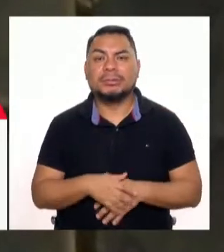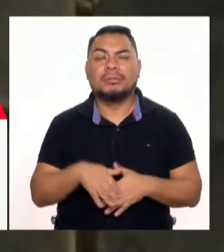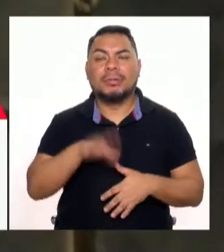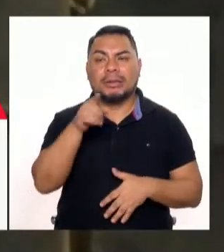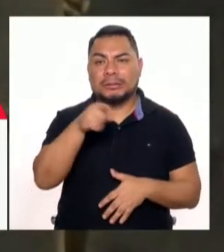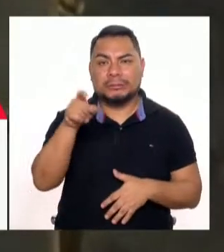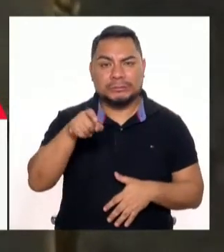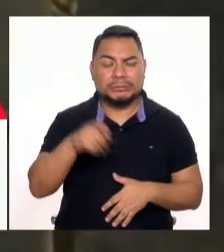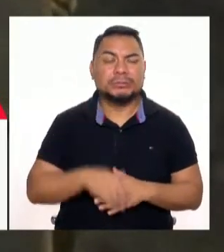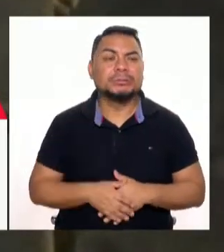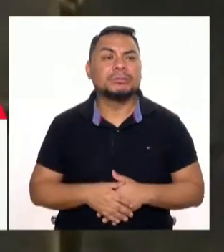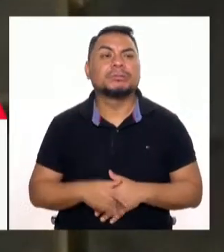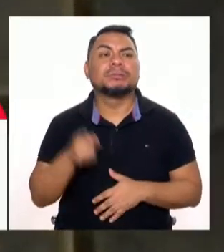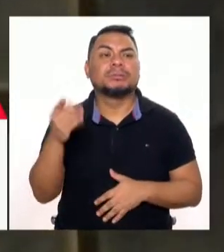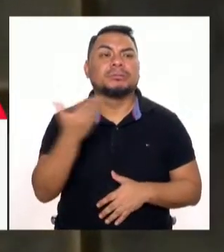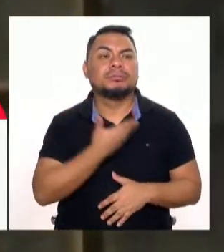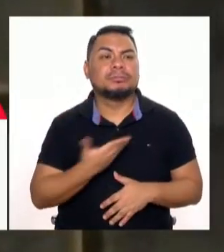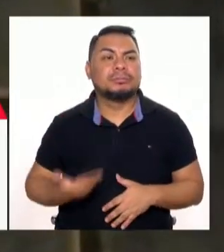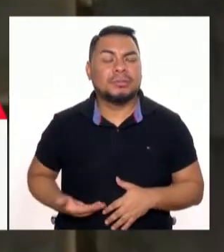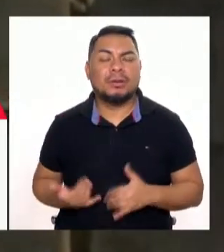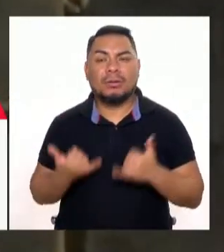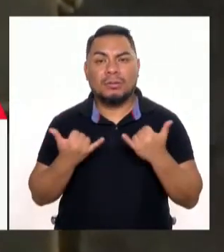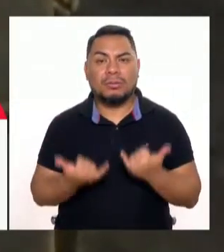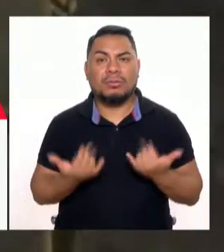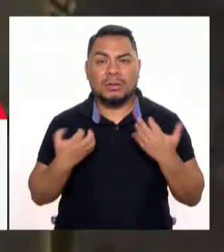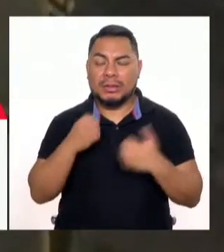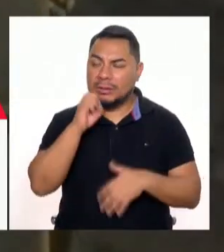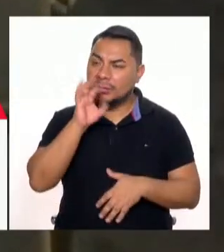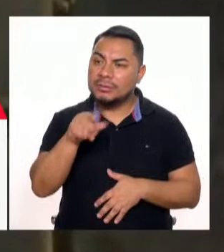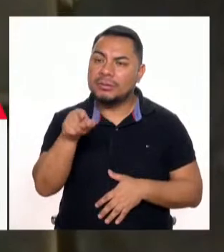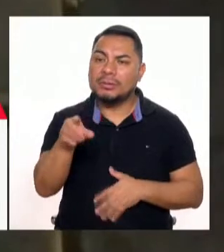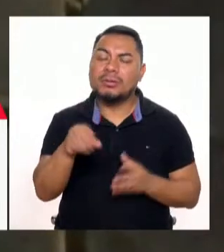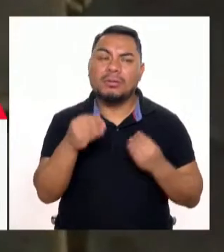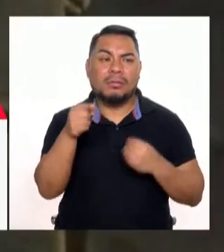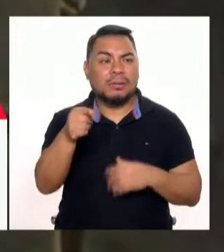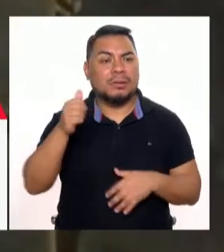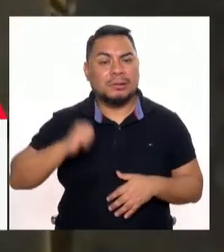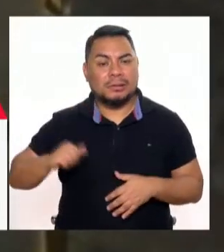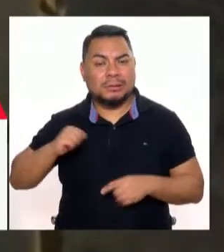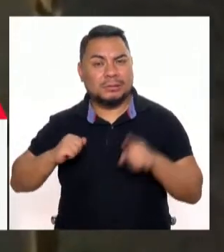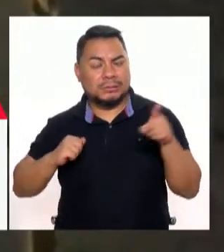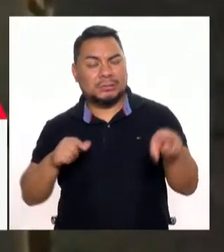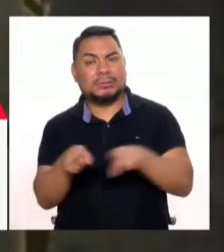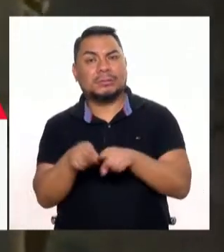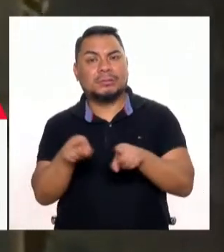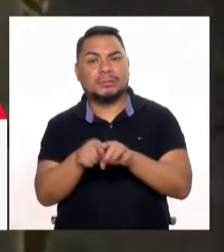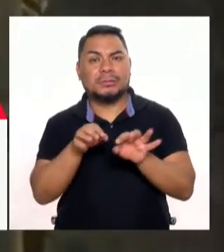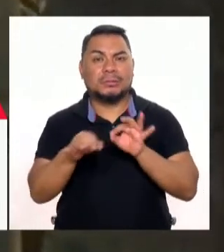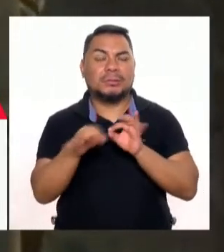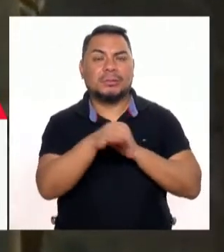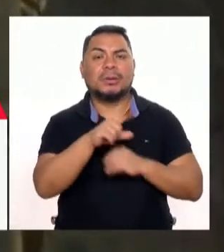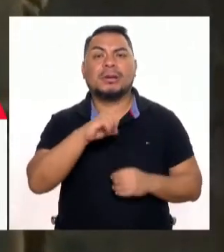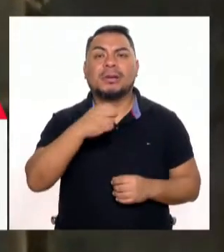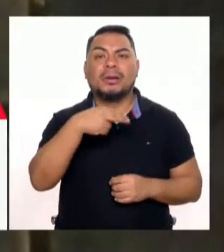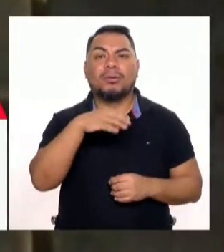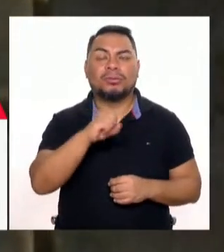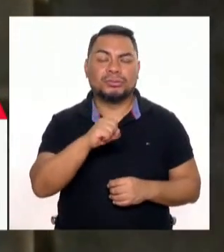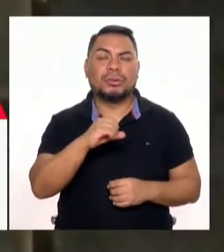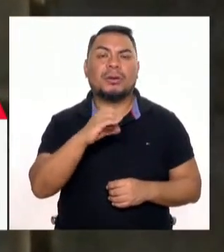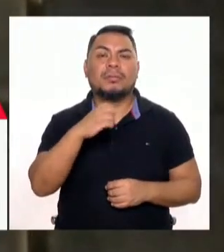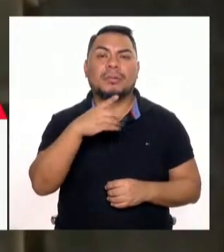presidenta hoy quiero decirte lo que está nuestro alcalde también de la provincia Prado